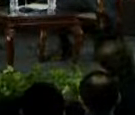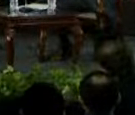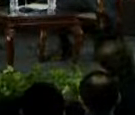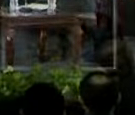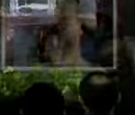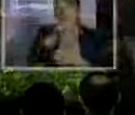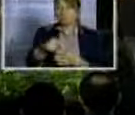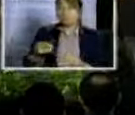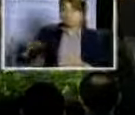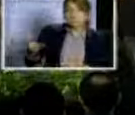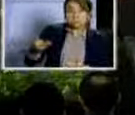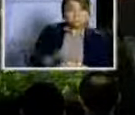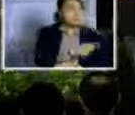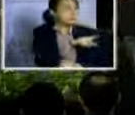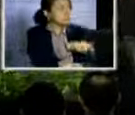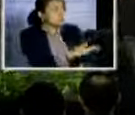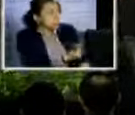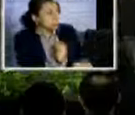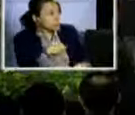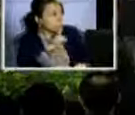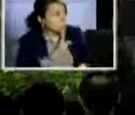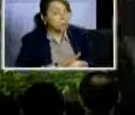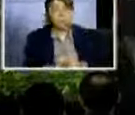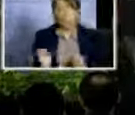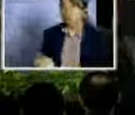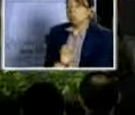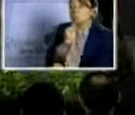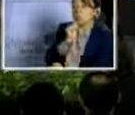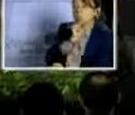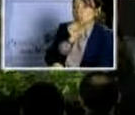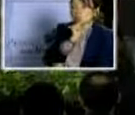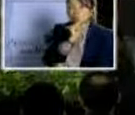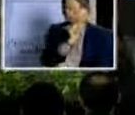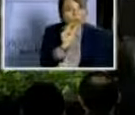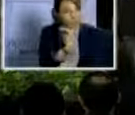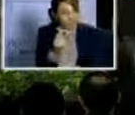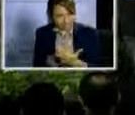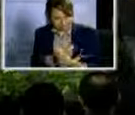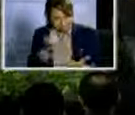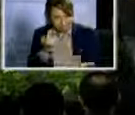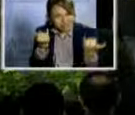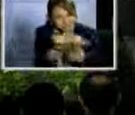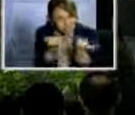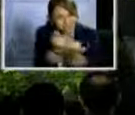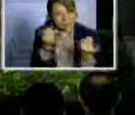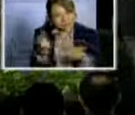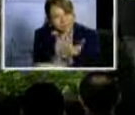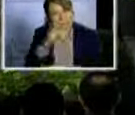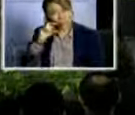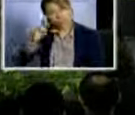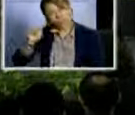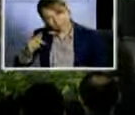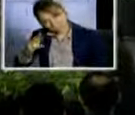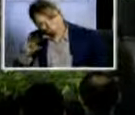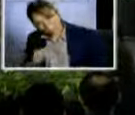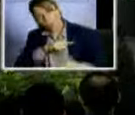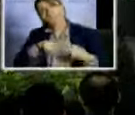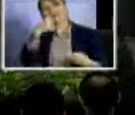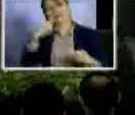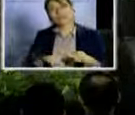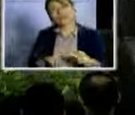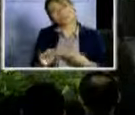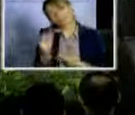lado, como se hizo en el proceso de Ottawa y luego en el proceso de Oslo. Ustedes son diplomáticos y están